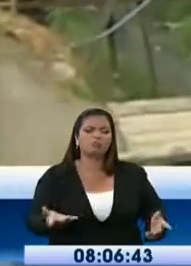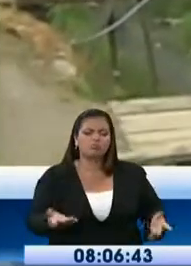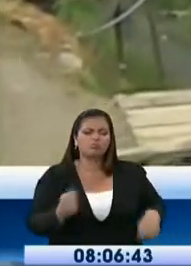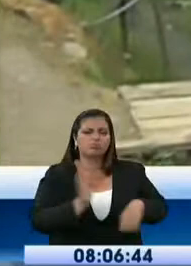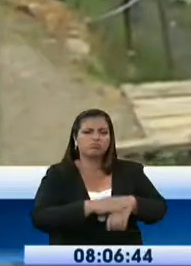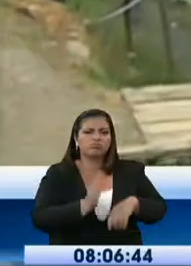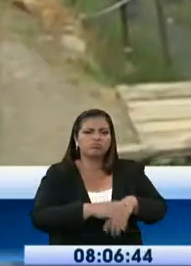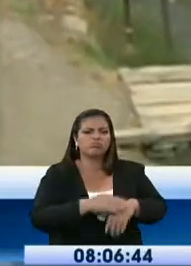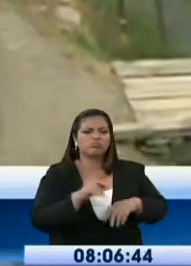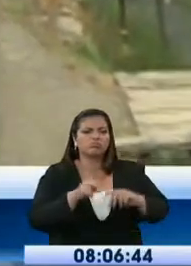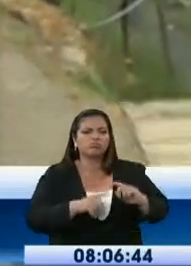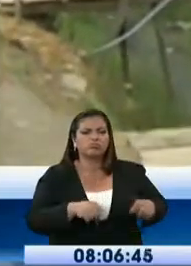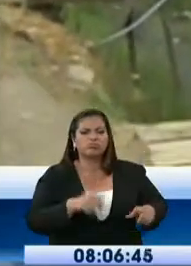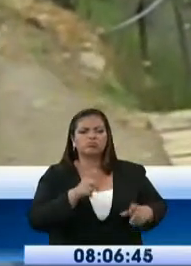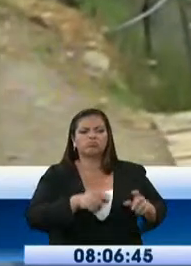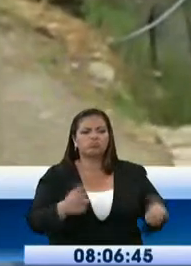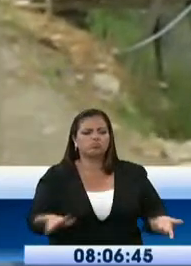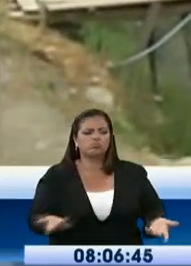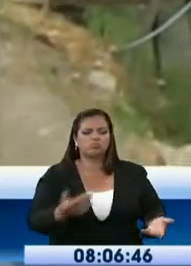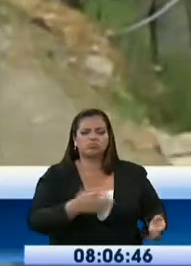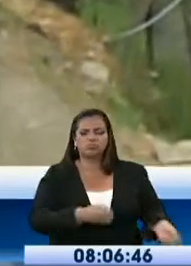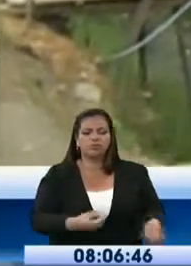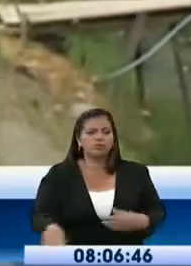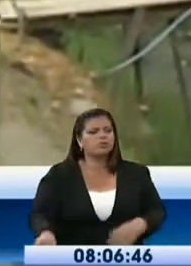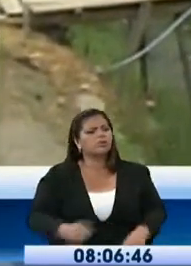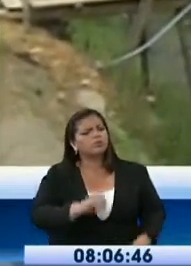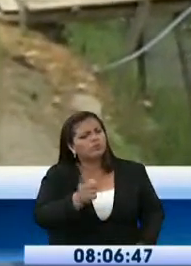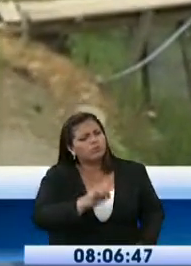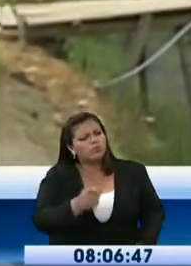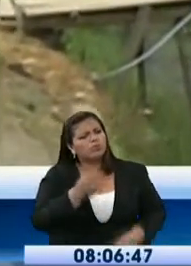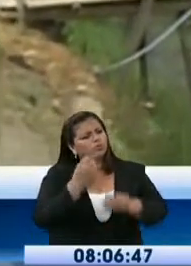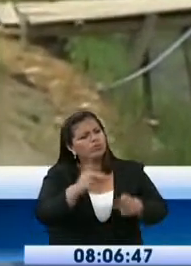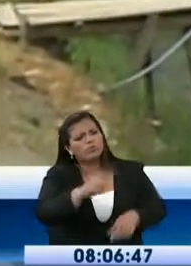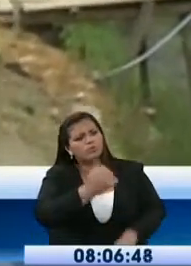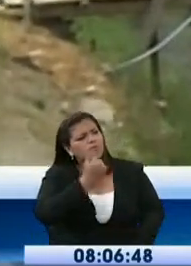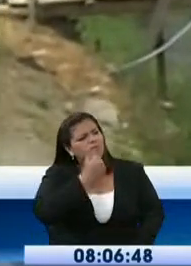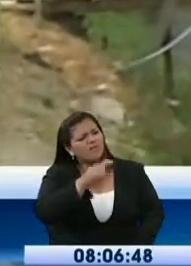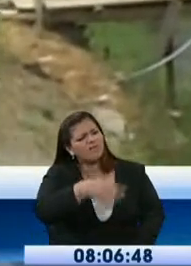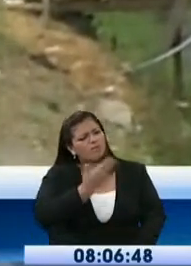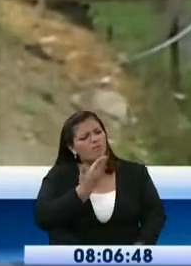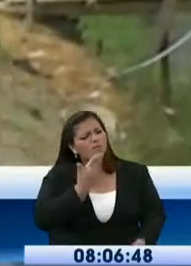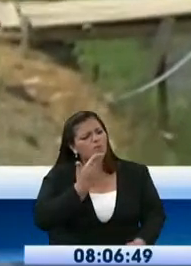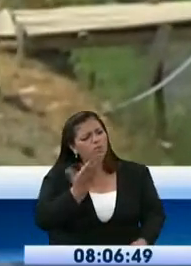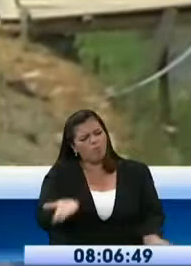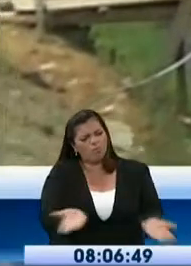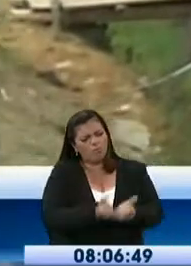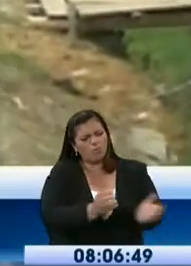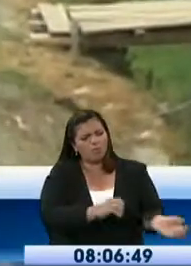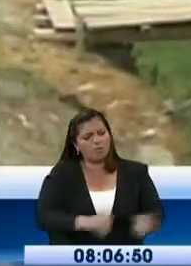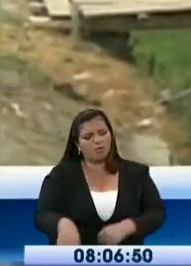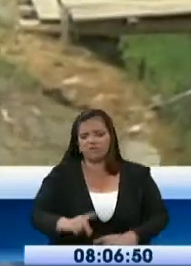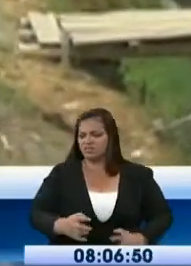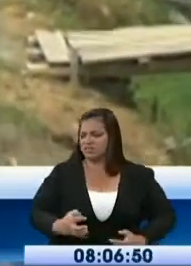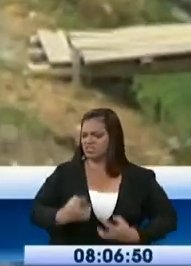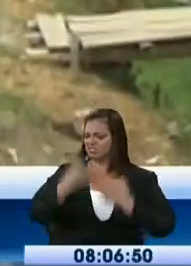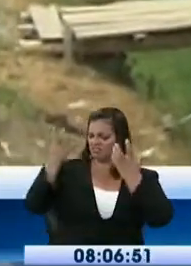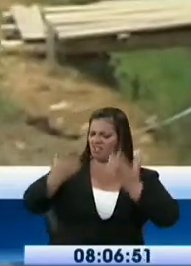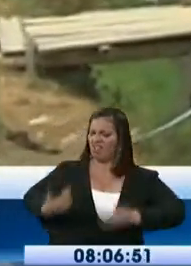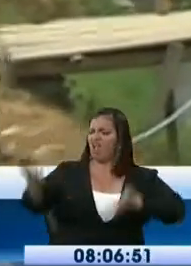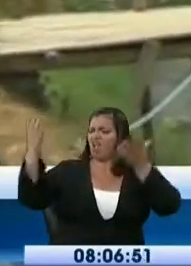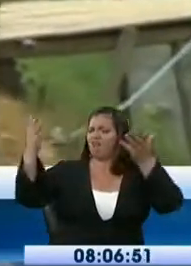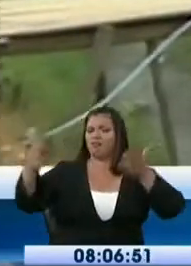qué dice? A uno se les reclama, pero a veces se ponen bravos, simplemente se ve sin problema. Uno se les reclama, uno se pitea ahí por gusto. ¿Y no llama alguna